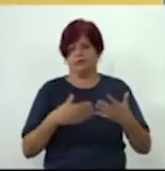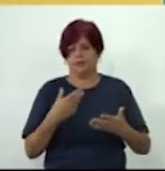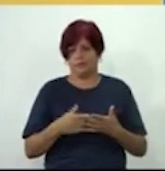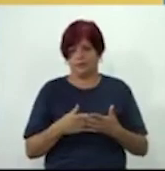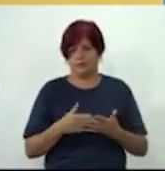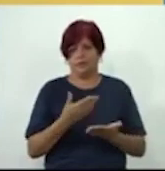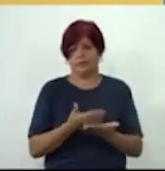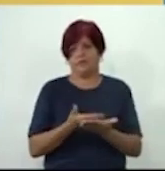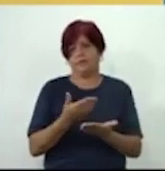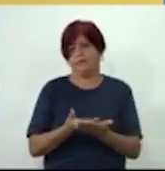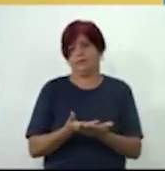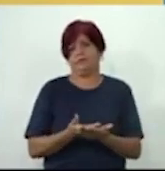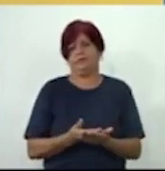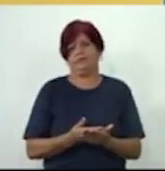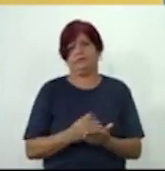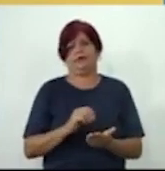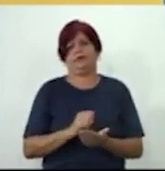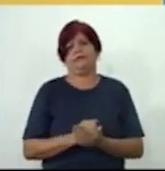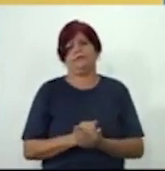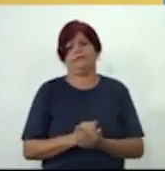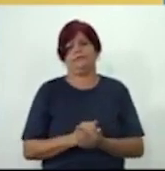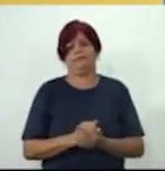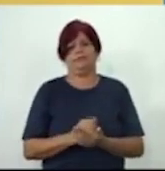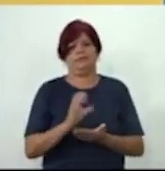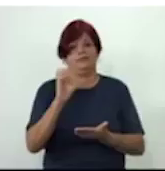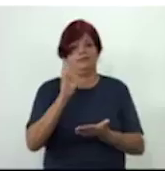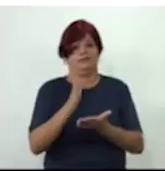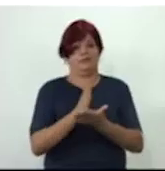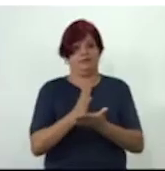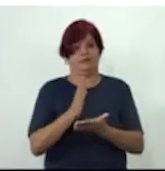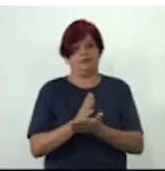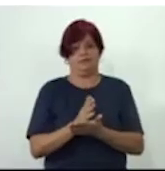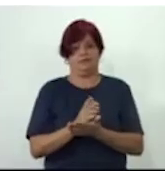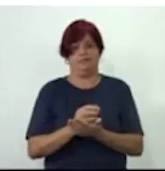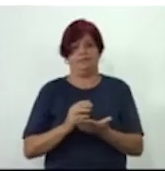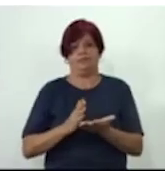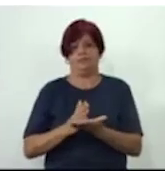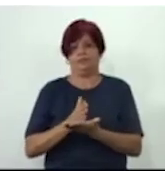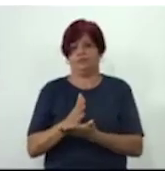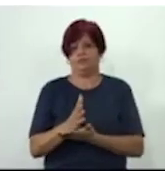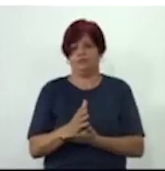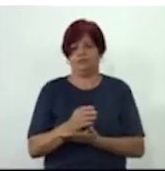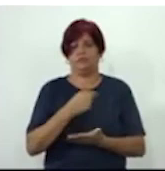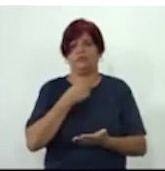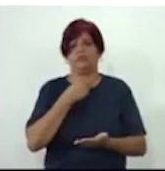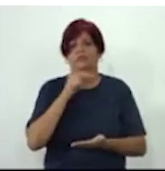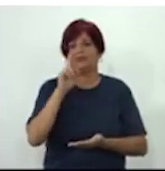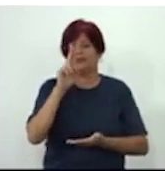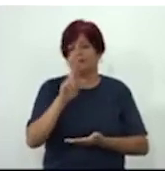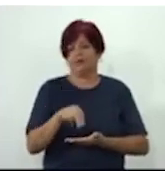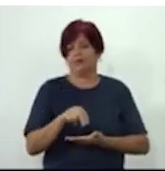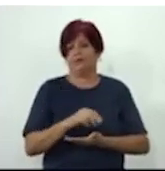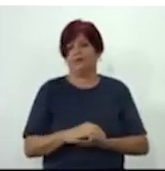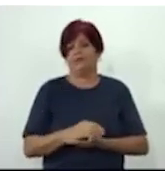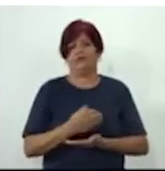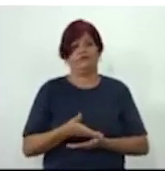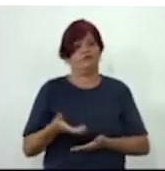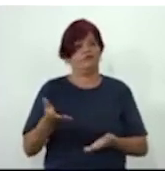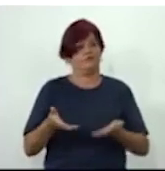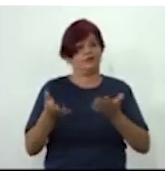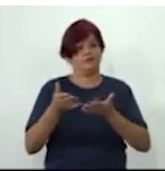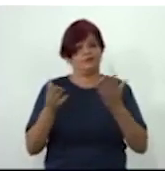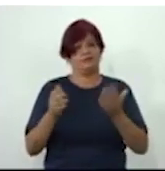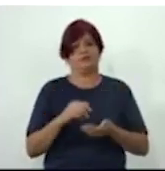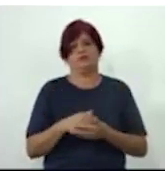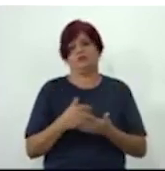se proponen para el tratamiento en la clase. Continuamos con la evaluación que se va a desarrollar, que en este